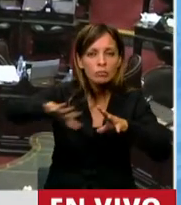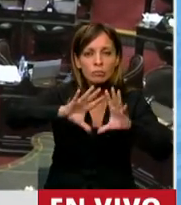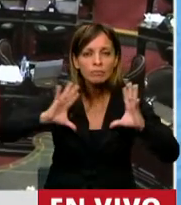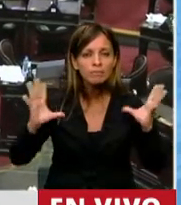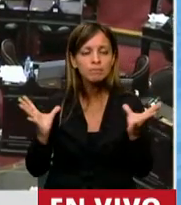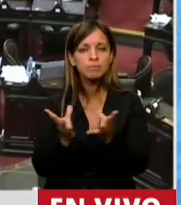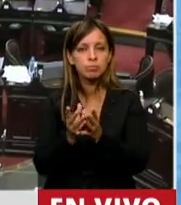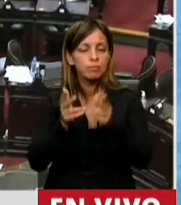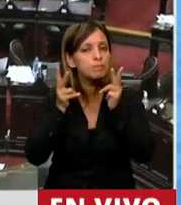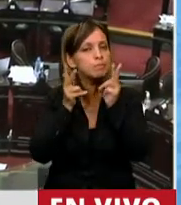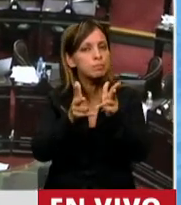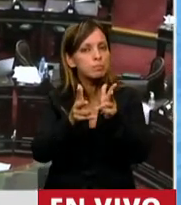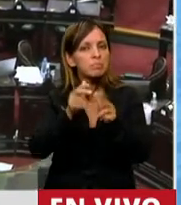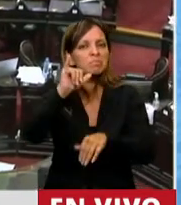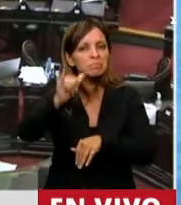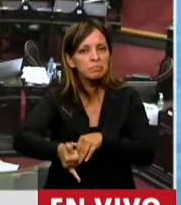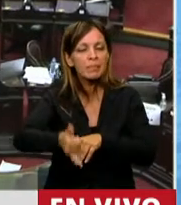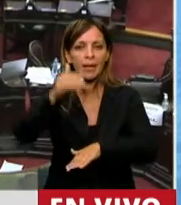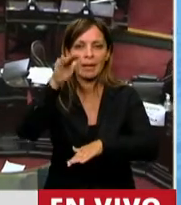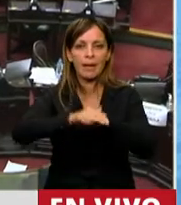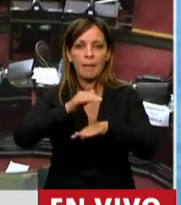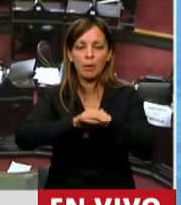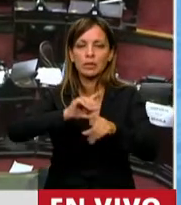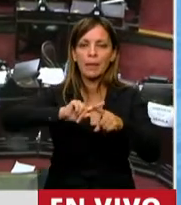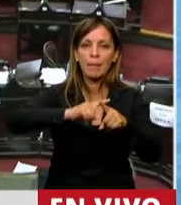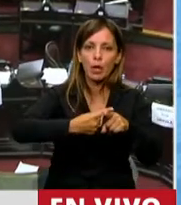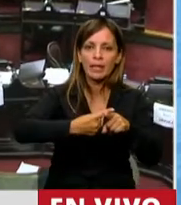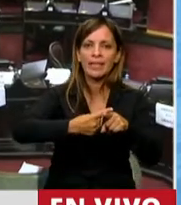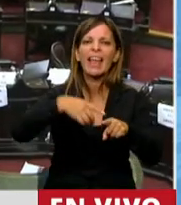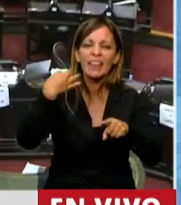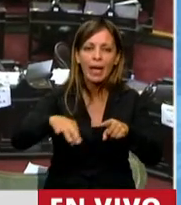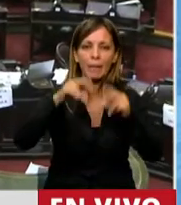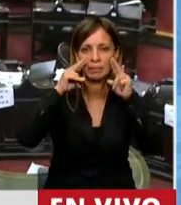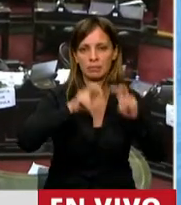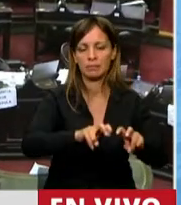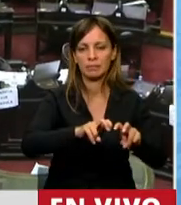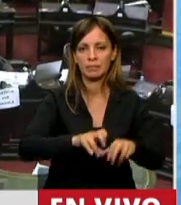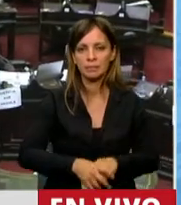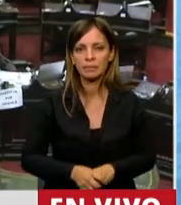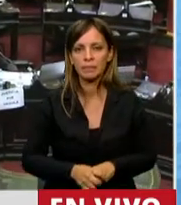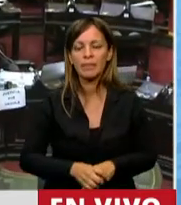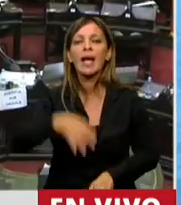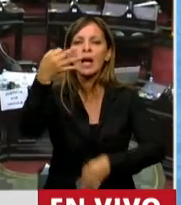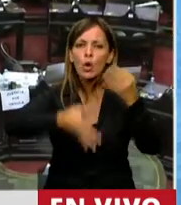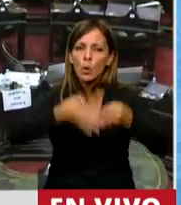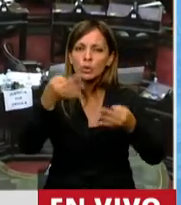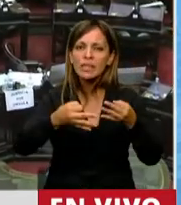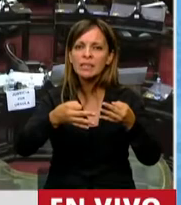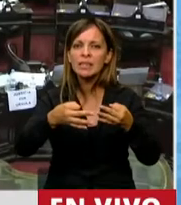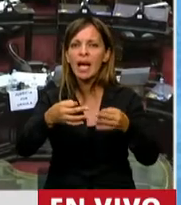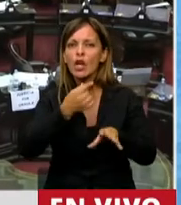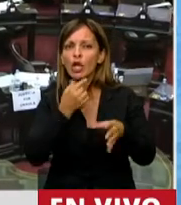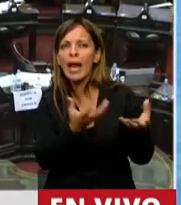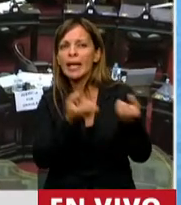dicho claramente que ha habido una responsabilidad política que debe ser investigada. Que la justicia no lo quiera